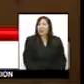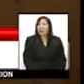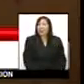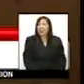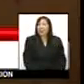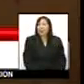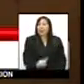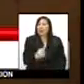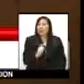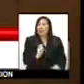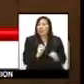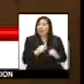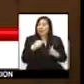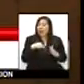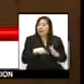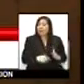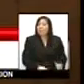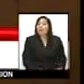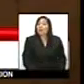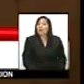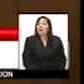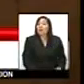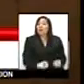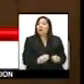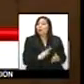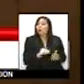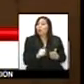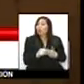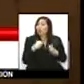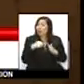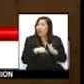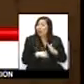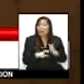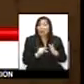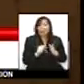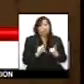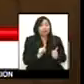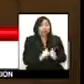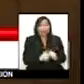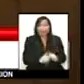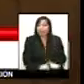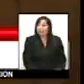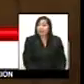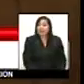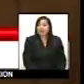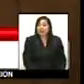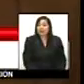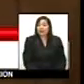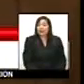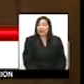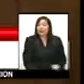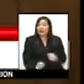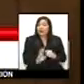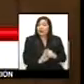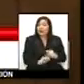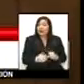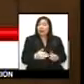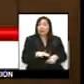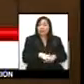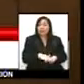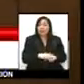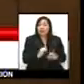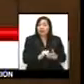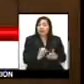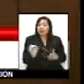la situación de cada fondo, porque todos los fondos no están igual, hablando administrativamente